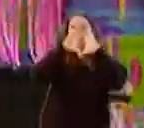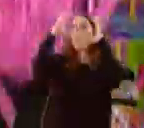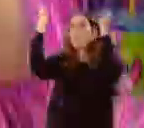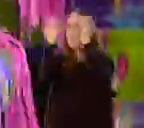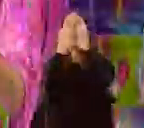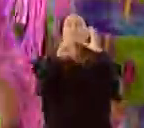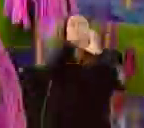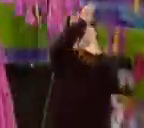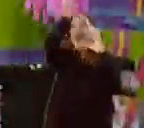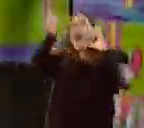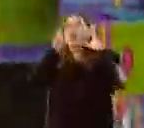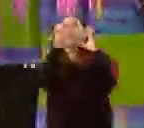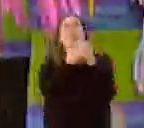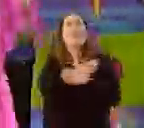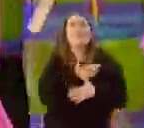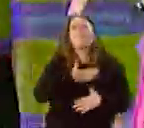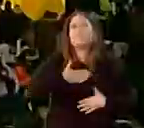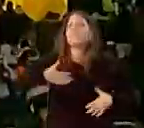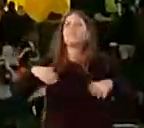pero no